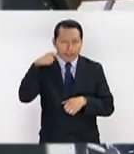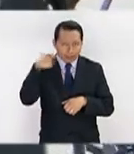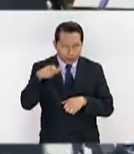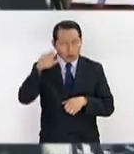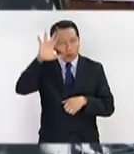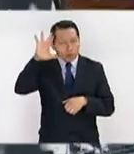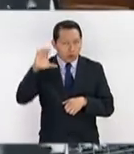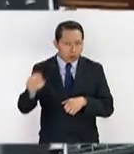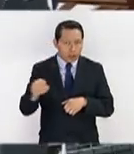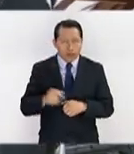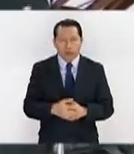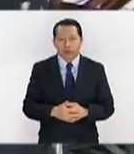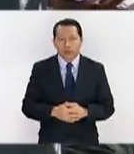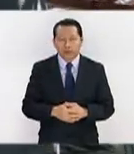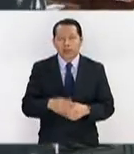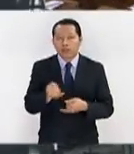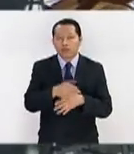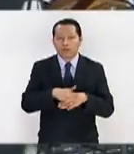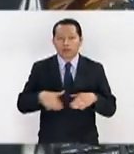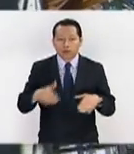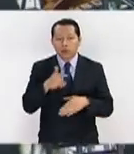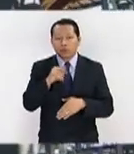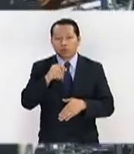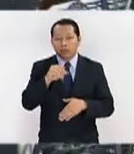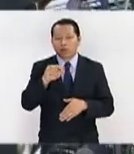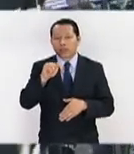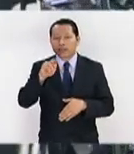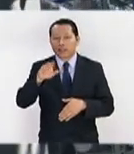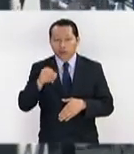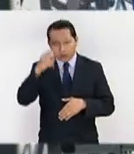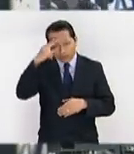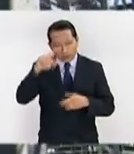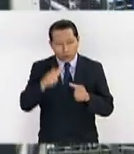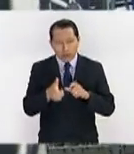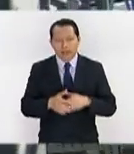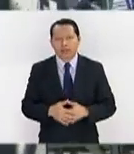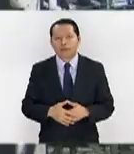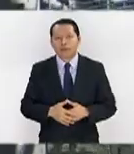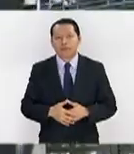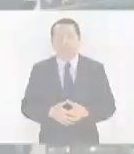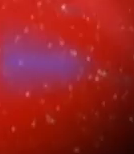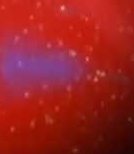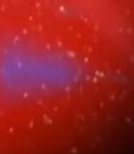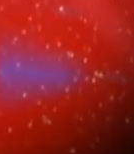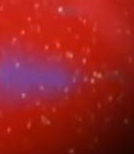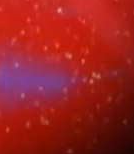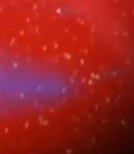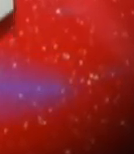y Morelos. Con información de Gustavo Castillo, México al Día.